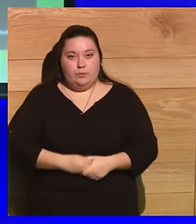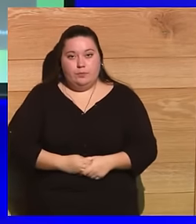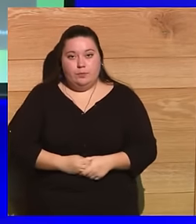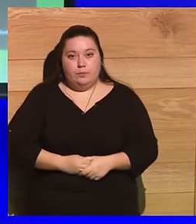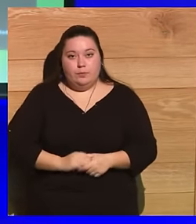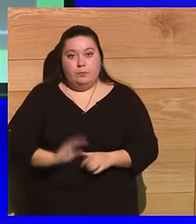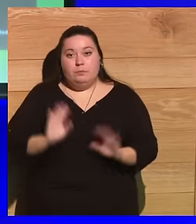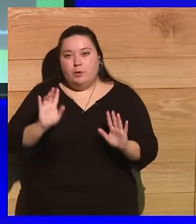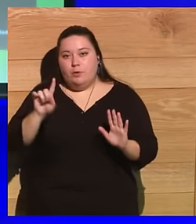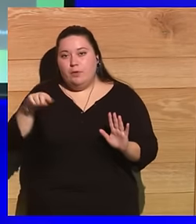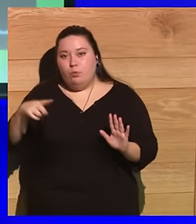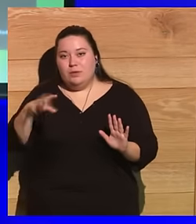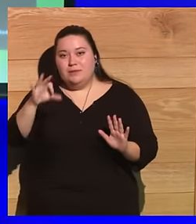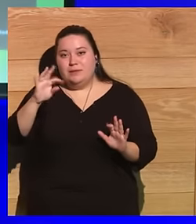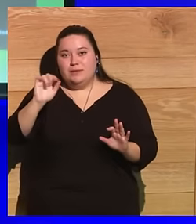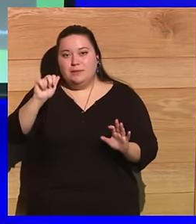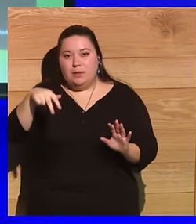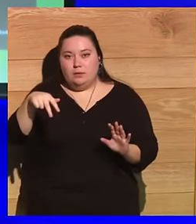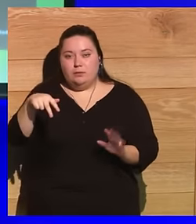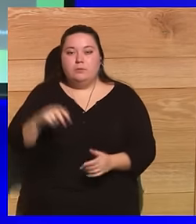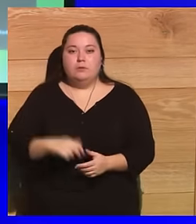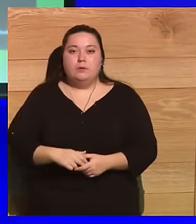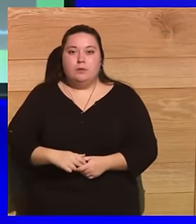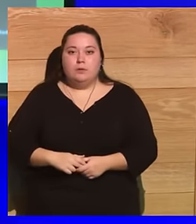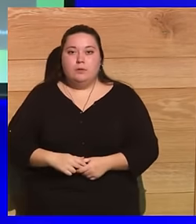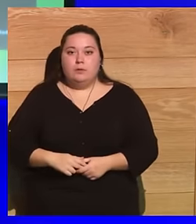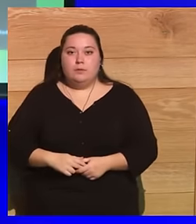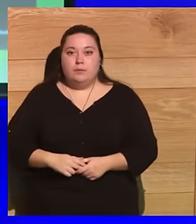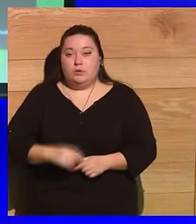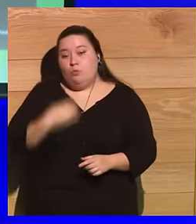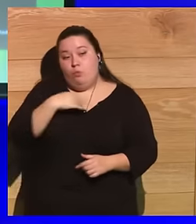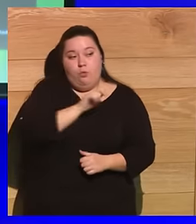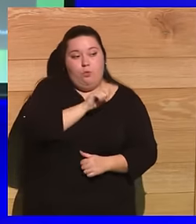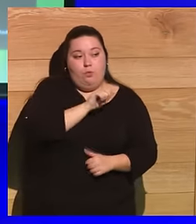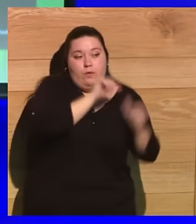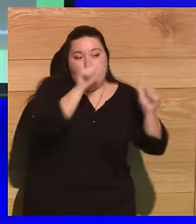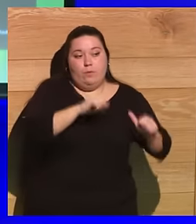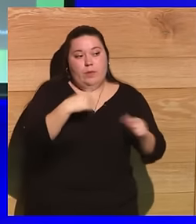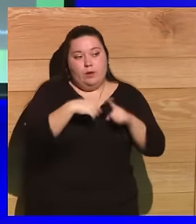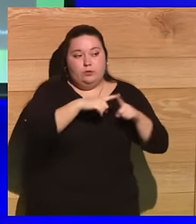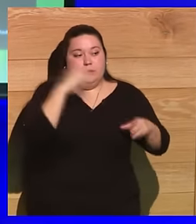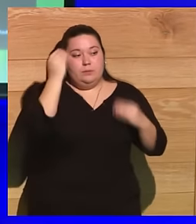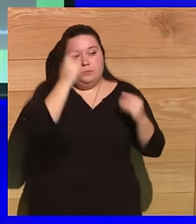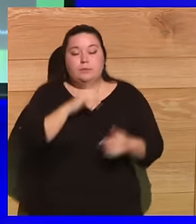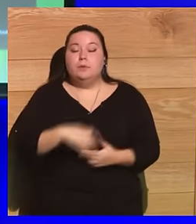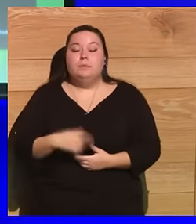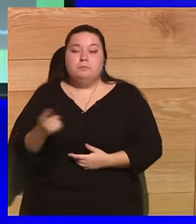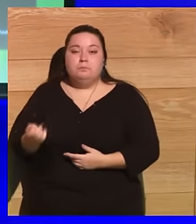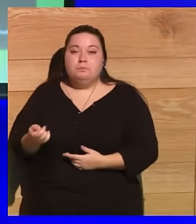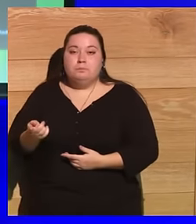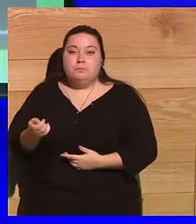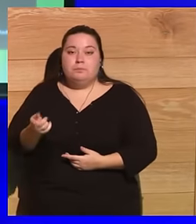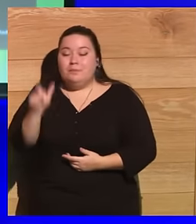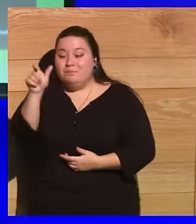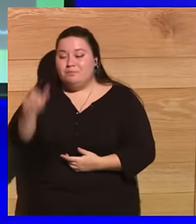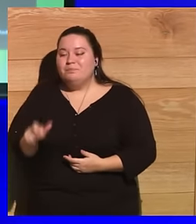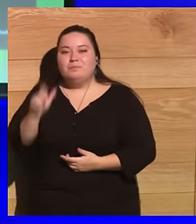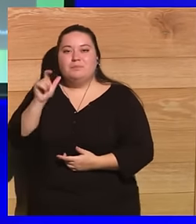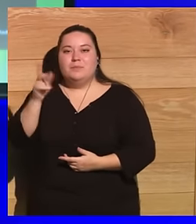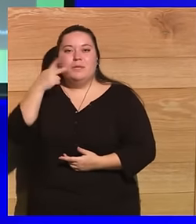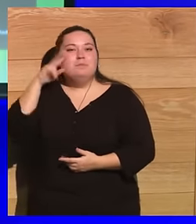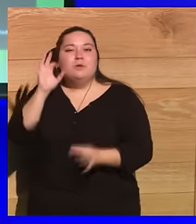luego están, porque bueno, esto era una manera de cómo pensaba las cosas, ¿no? Pensó en el experimento adecuado, ¿no?